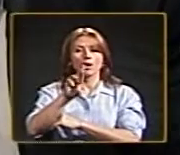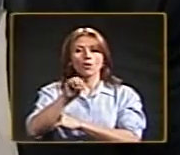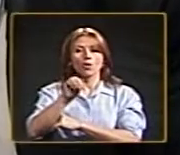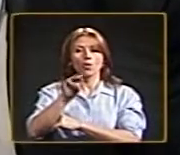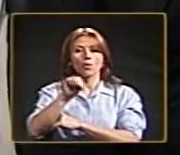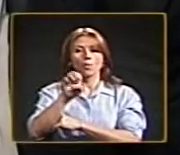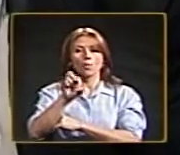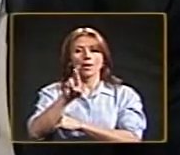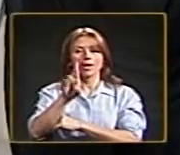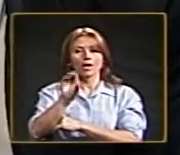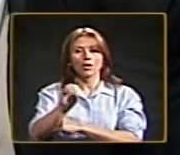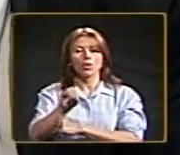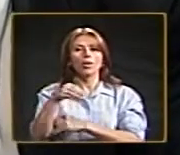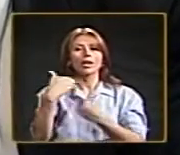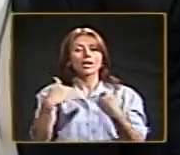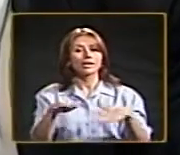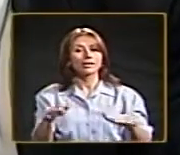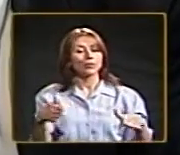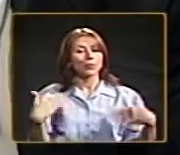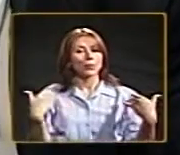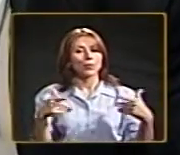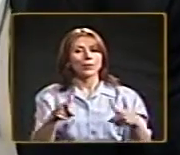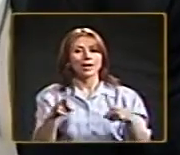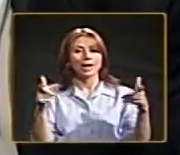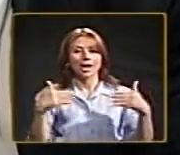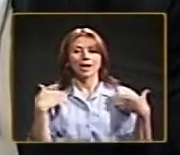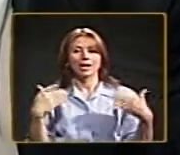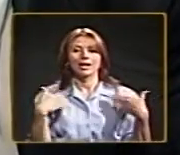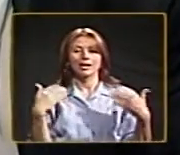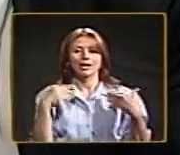gran maestro español. Es una gran alegría tener una figura